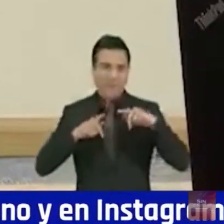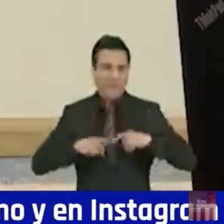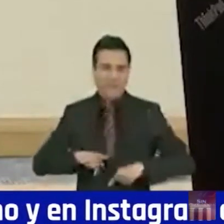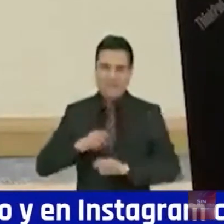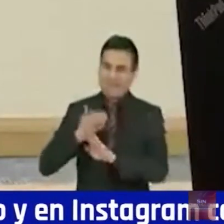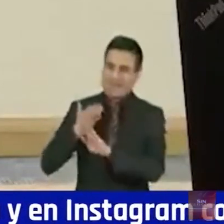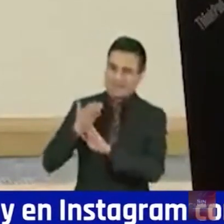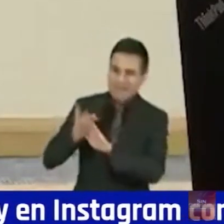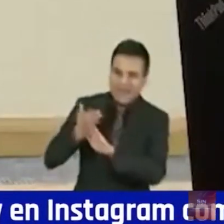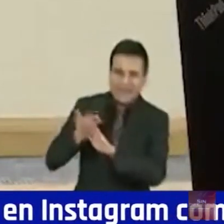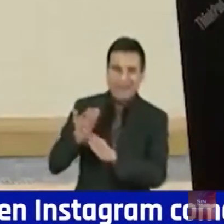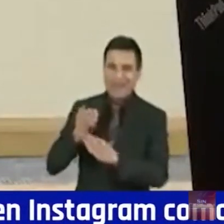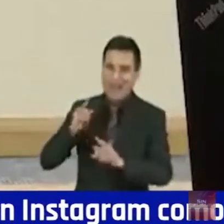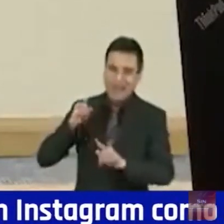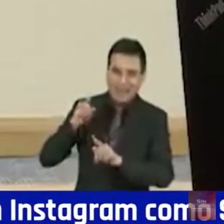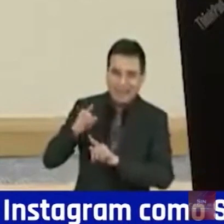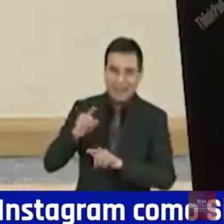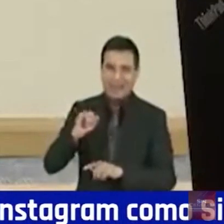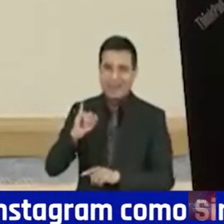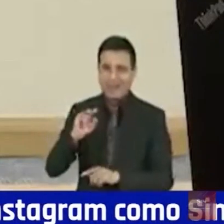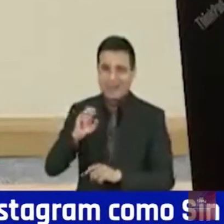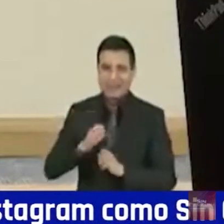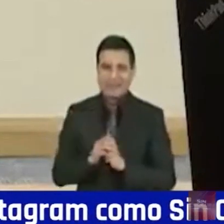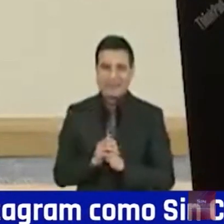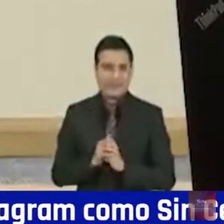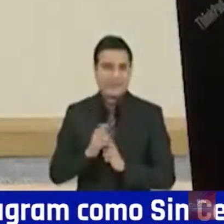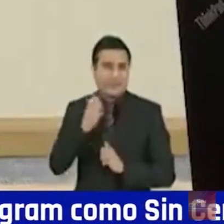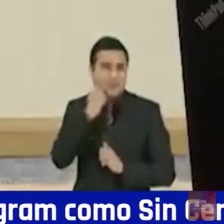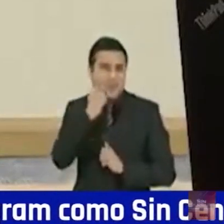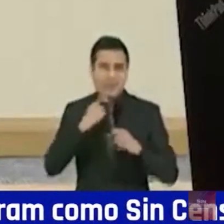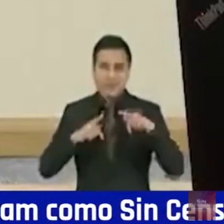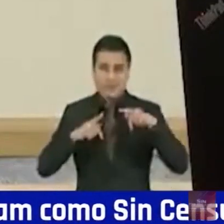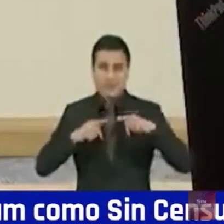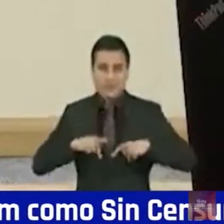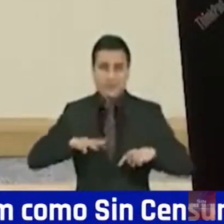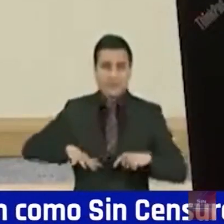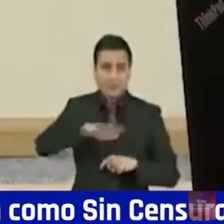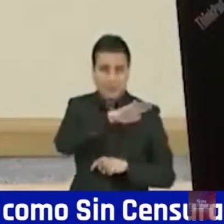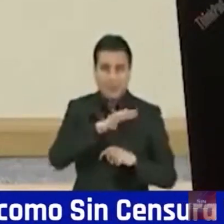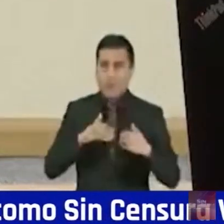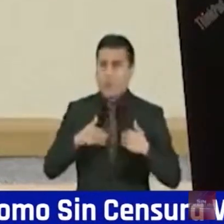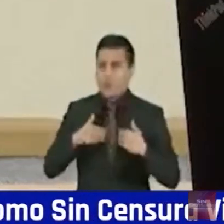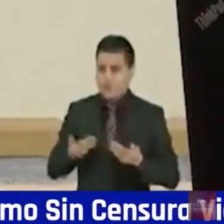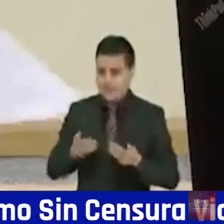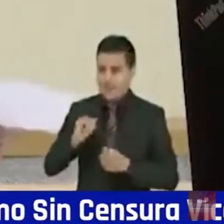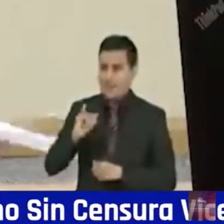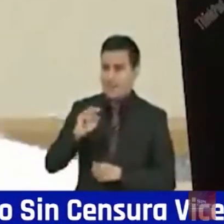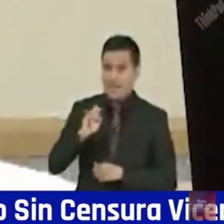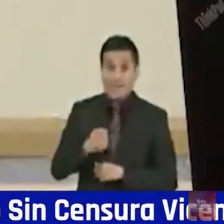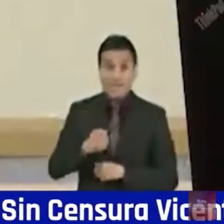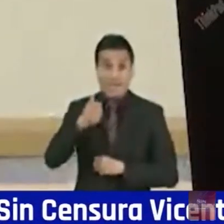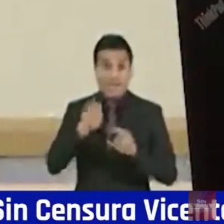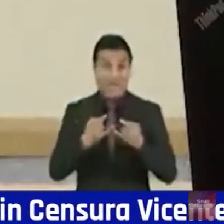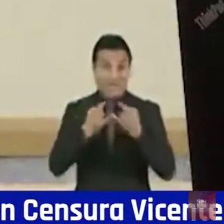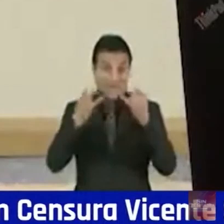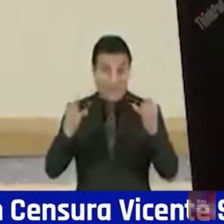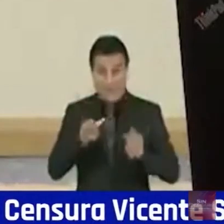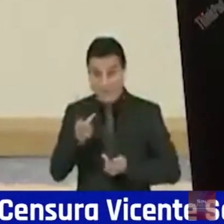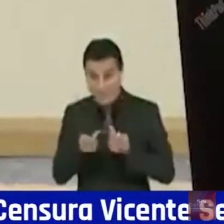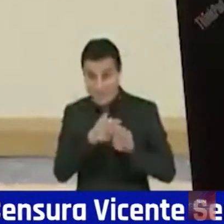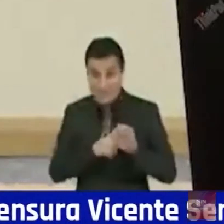se realizaron a esta institución, la ciudadanía volvió a confiar en el INE y se apropió de la primera experiencia de revocación de